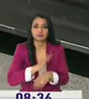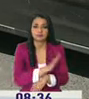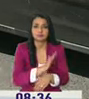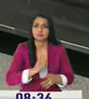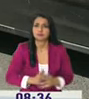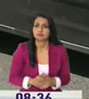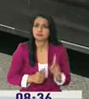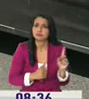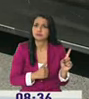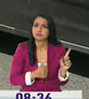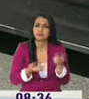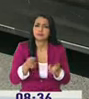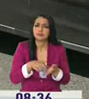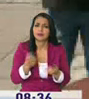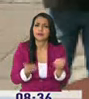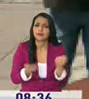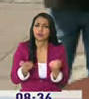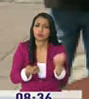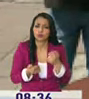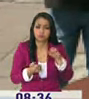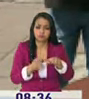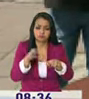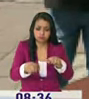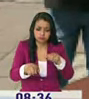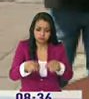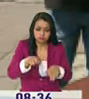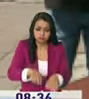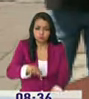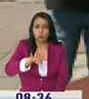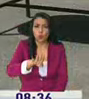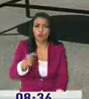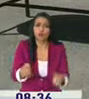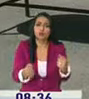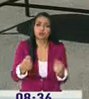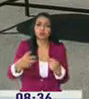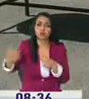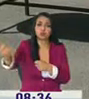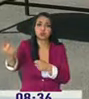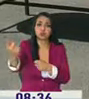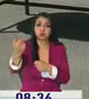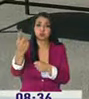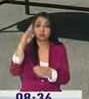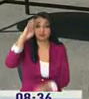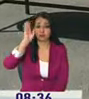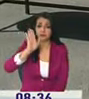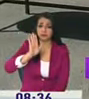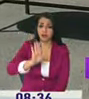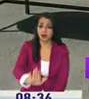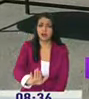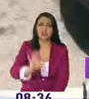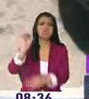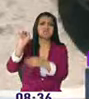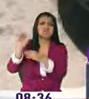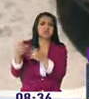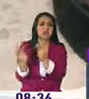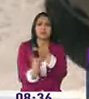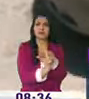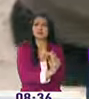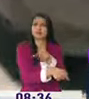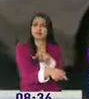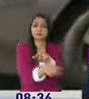Circulaban en ese vehículo los 4 ocupantes cuando se percataron que el patrullero se acercaba. Salieron sin obedecer la orden de alto policía. Por cerca de